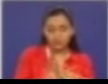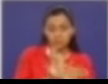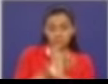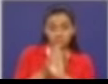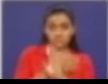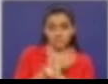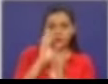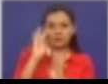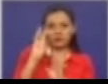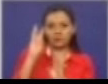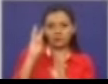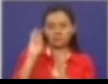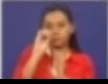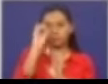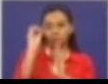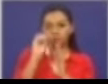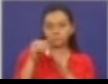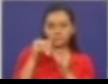76% gasto corriente,